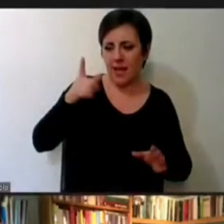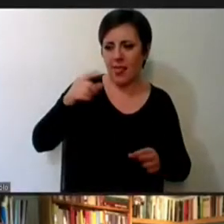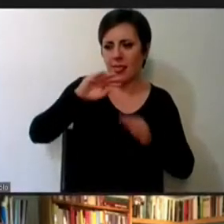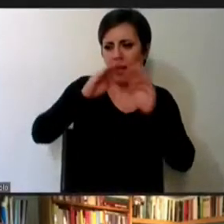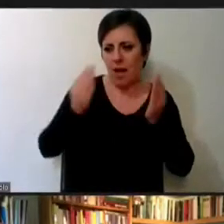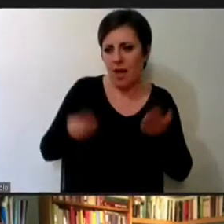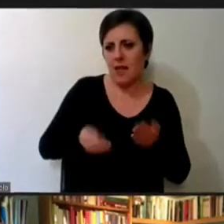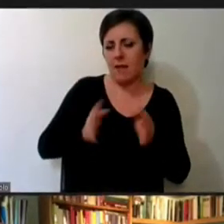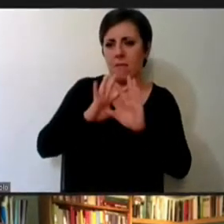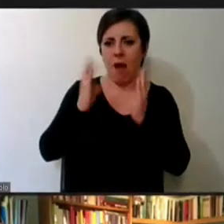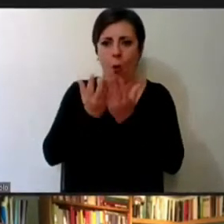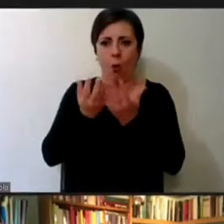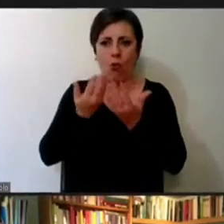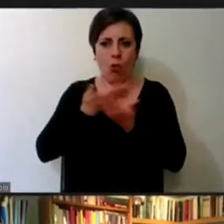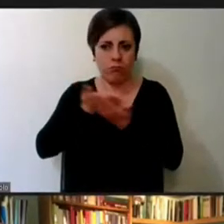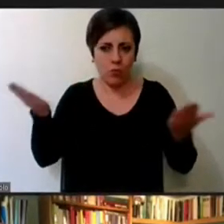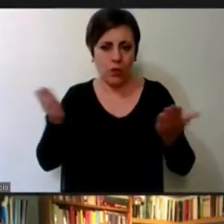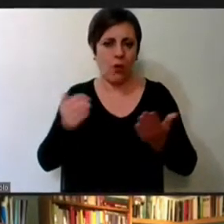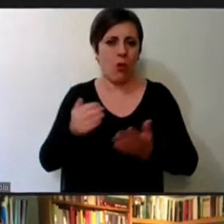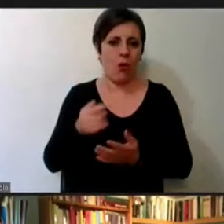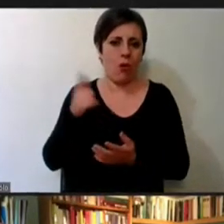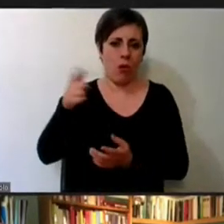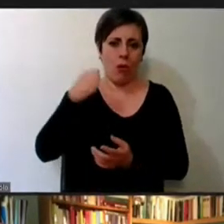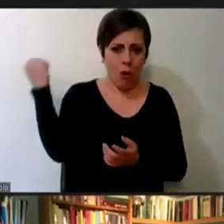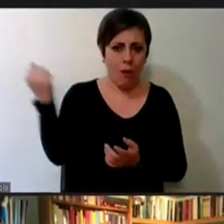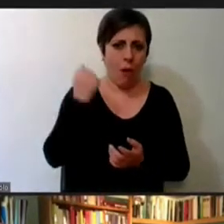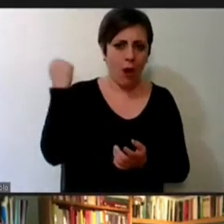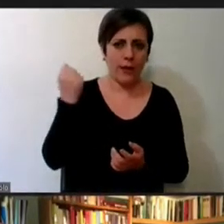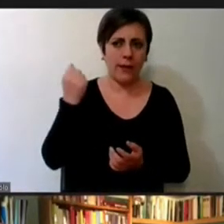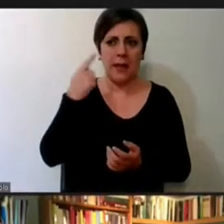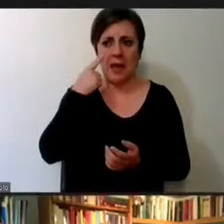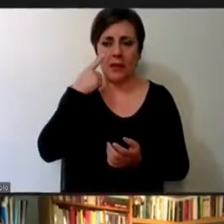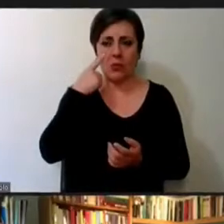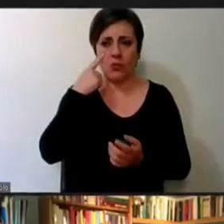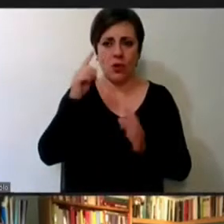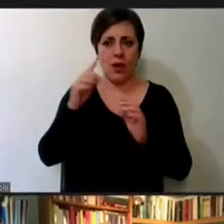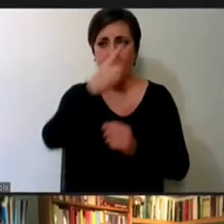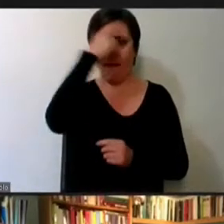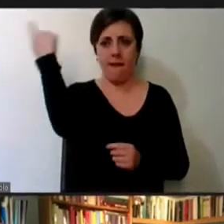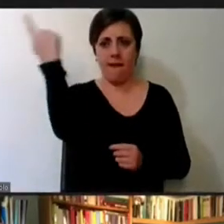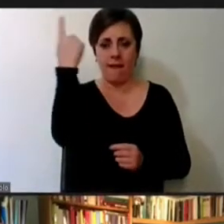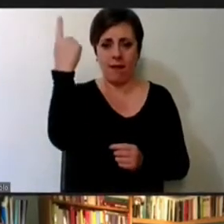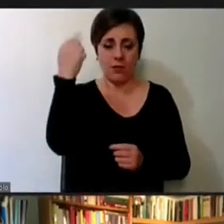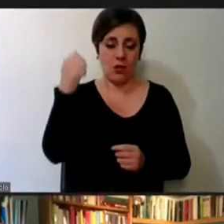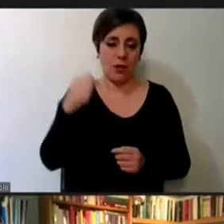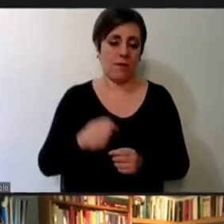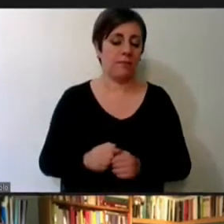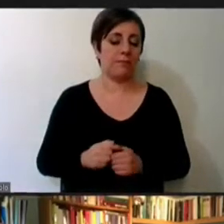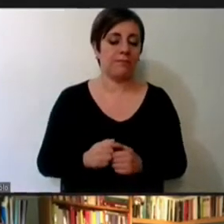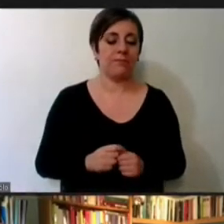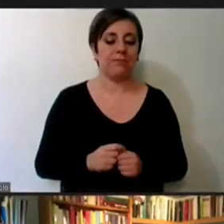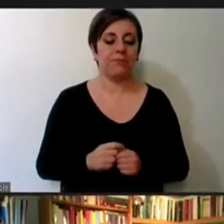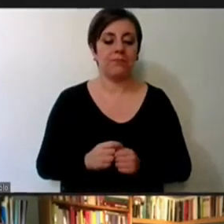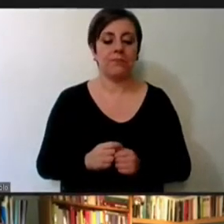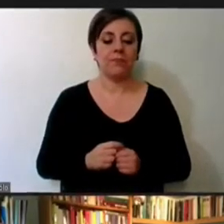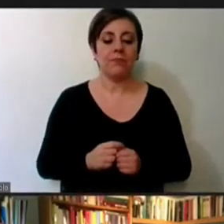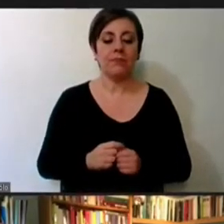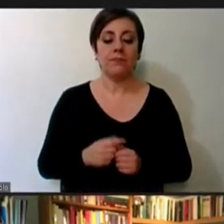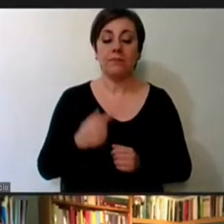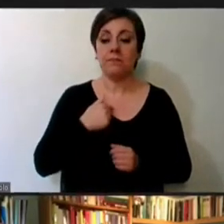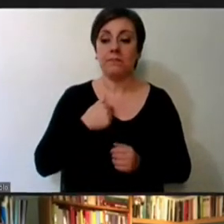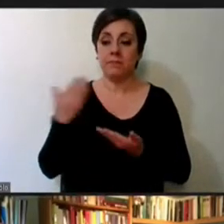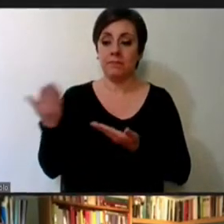mundo público y de importantes organizaciones a nivel internacional como en el día de hoy. A mí me toca